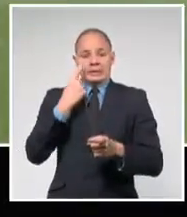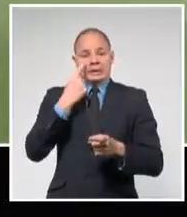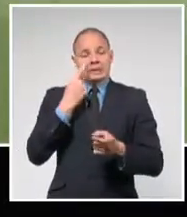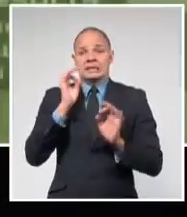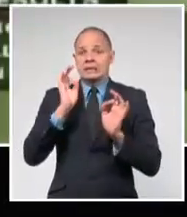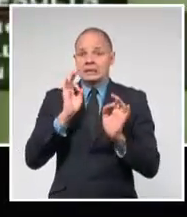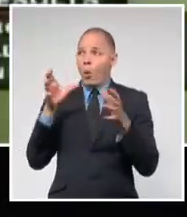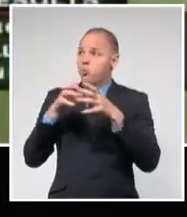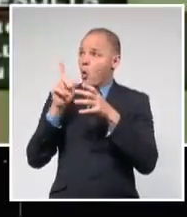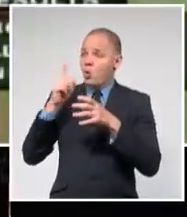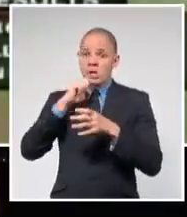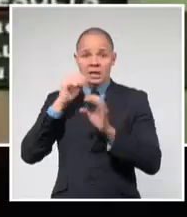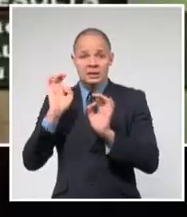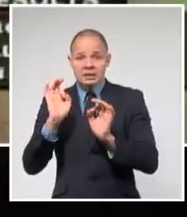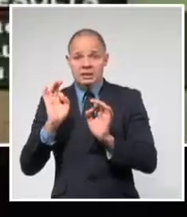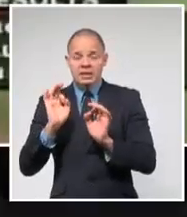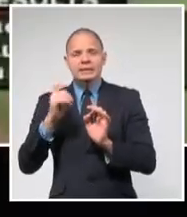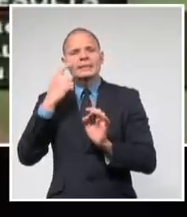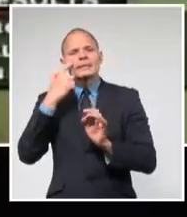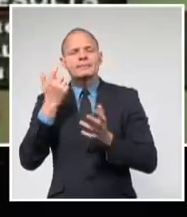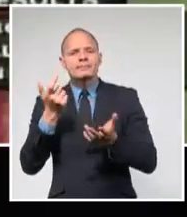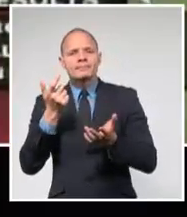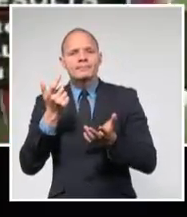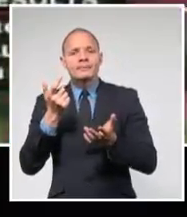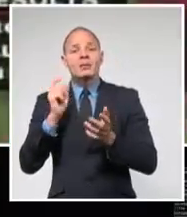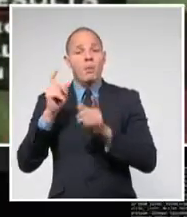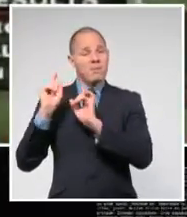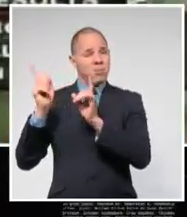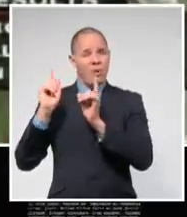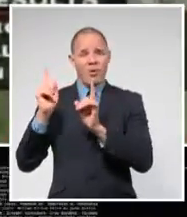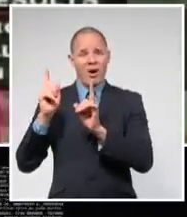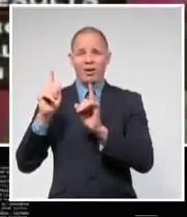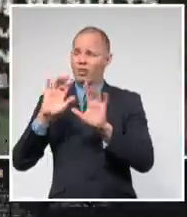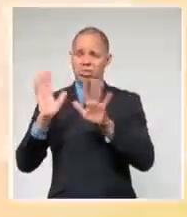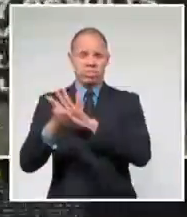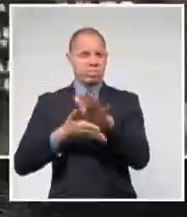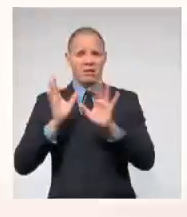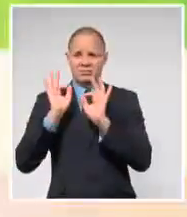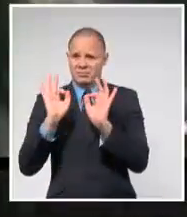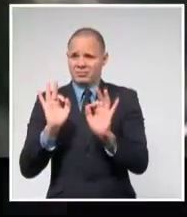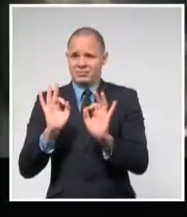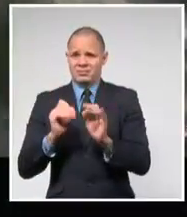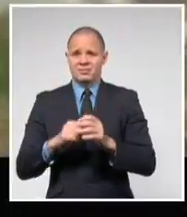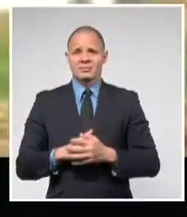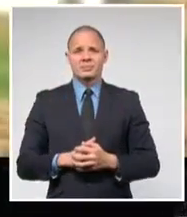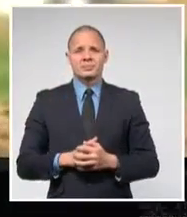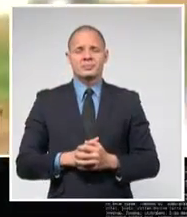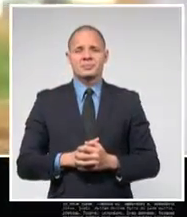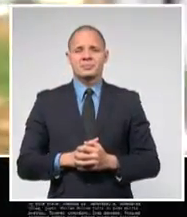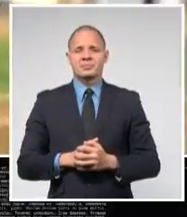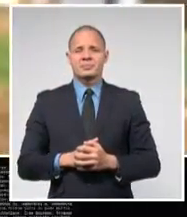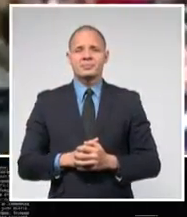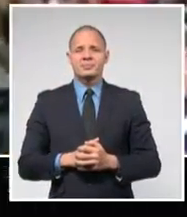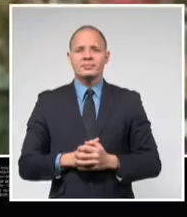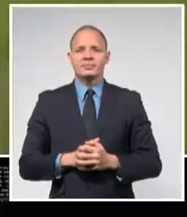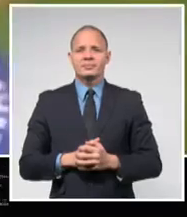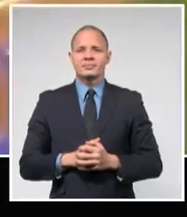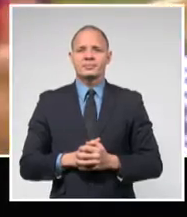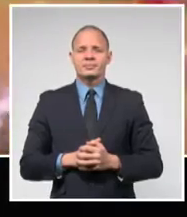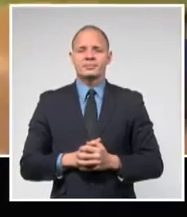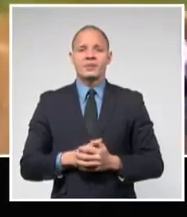norteamericana siempre fue, y no la deportiva, sino la política, la que puso siempre los mayores obstáculos. Esto es la gomita.